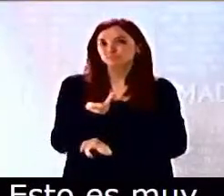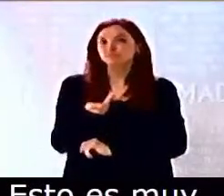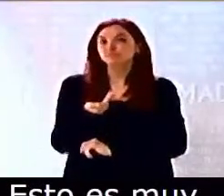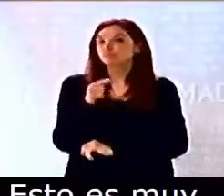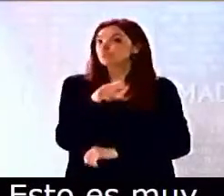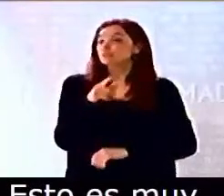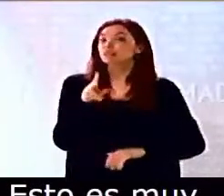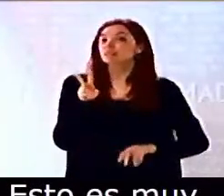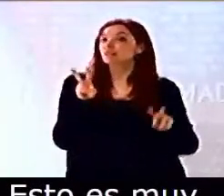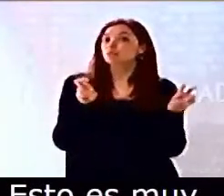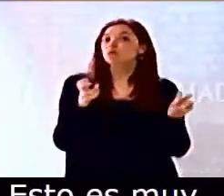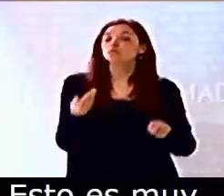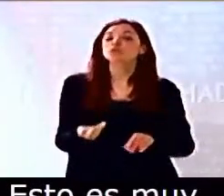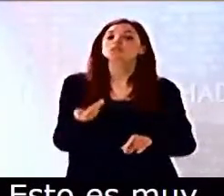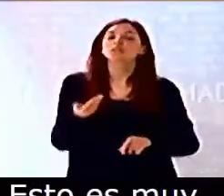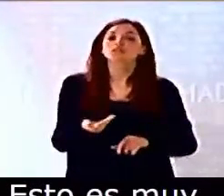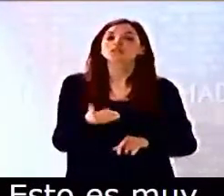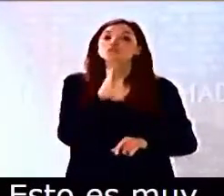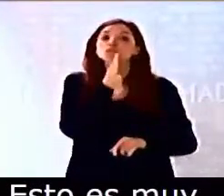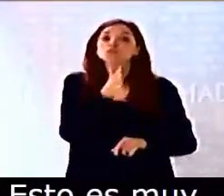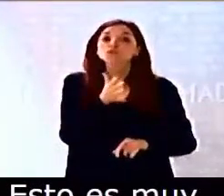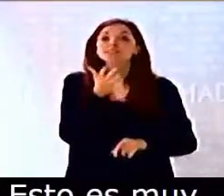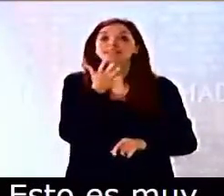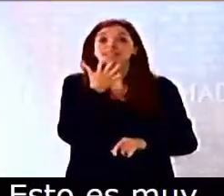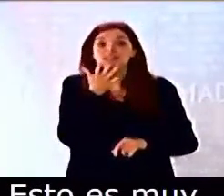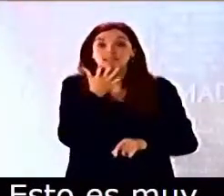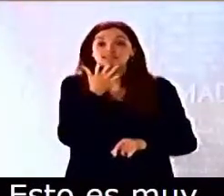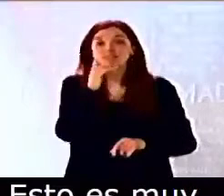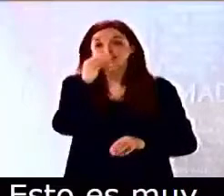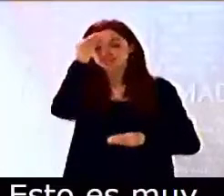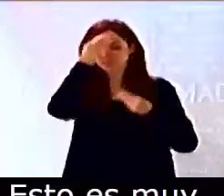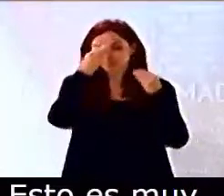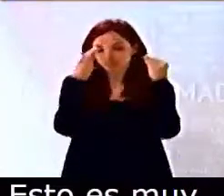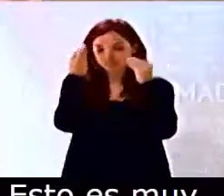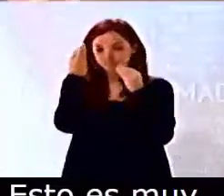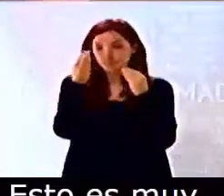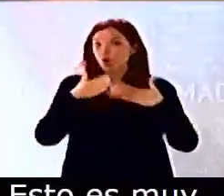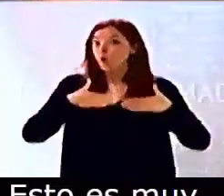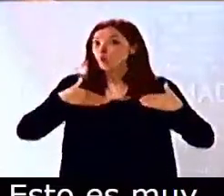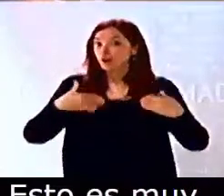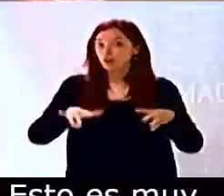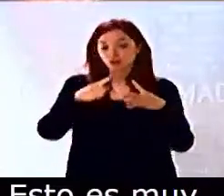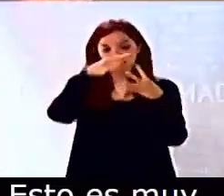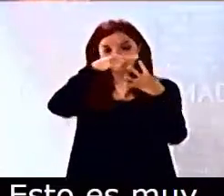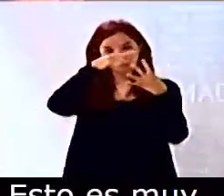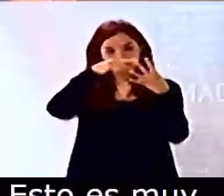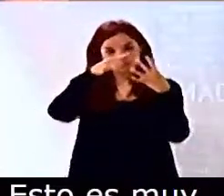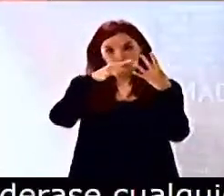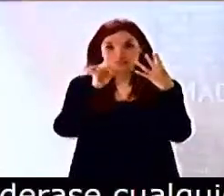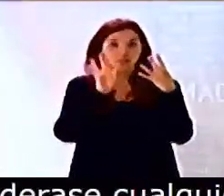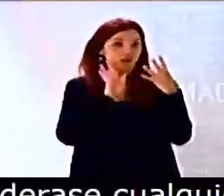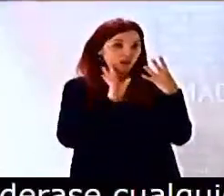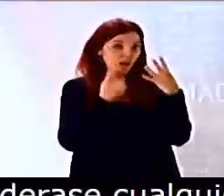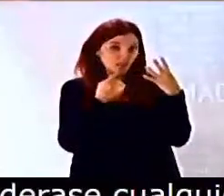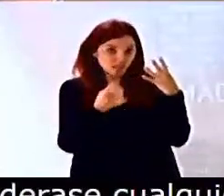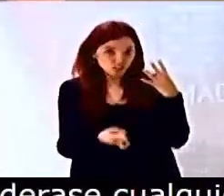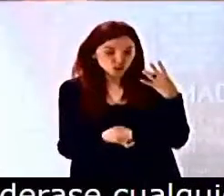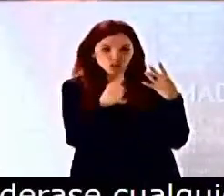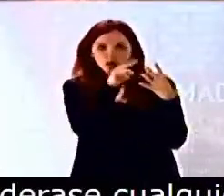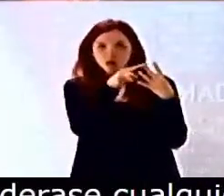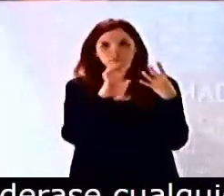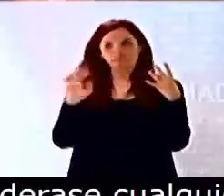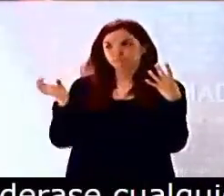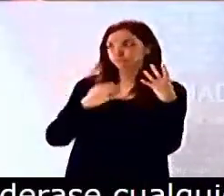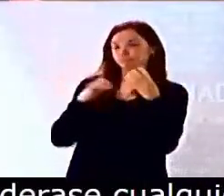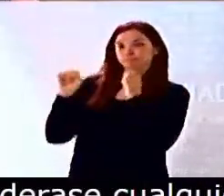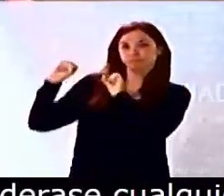Esto es muy importante, porque si se considerase cualquiera de esos factores una